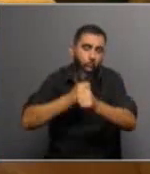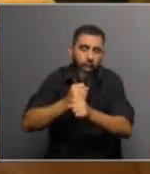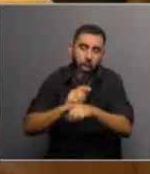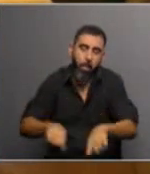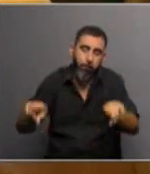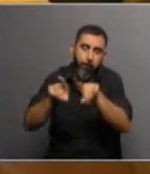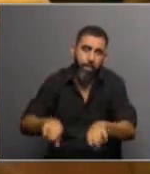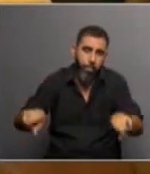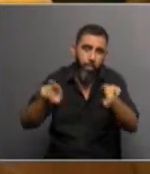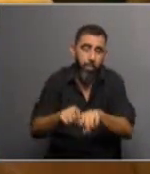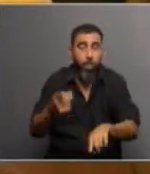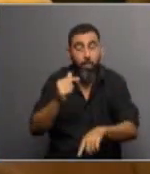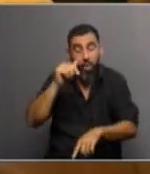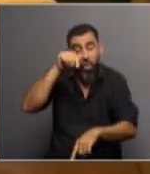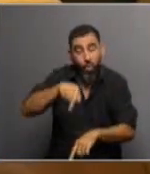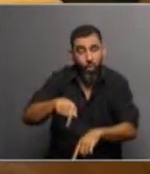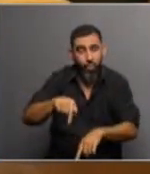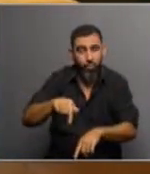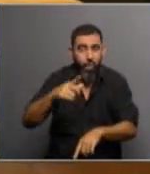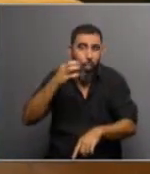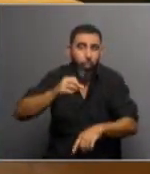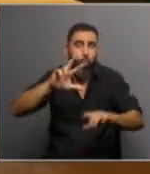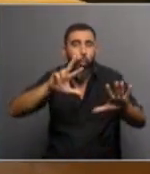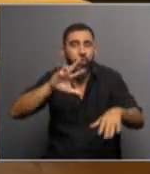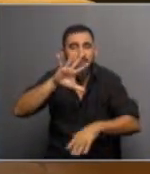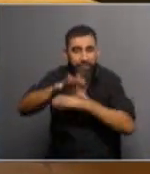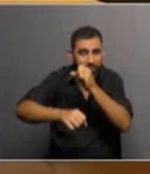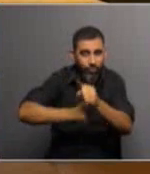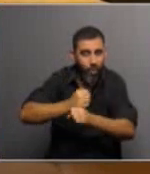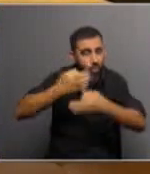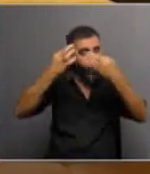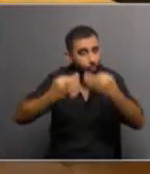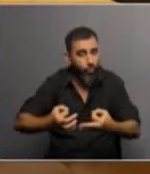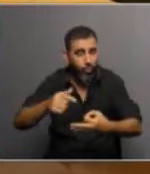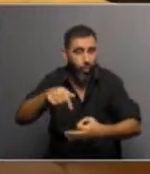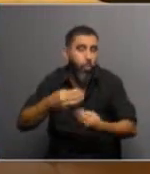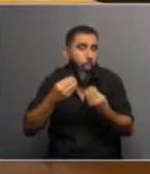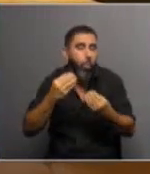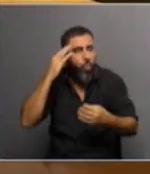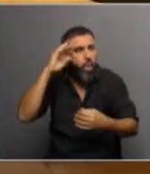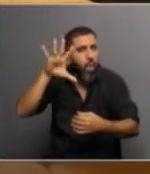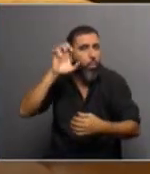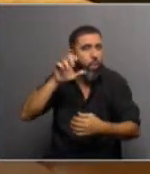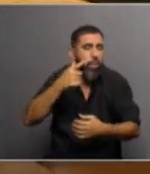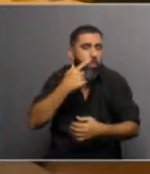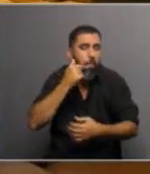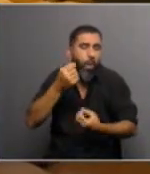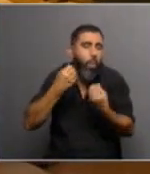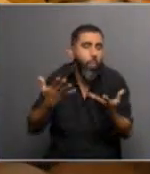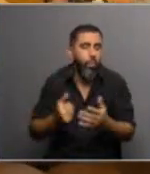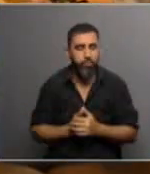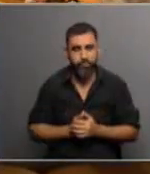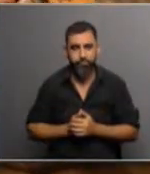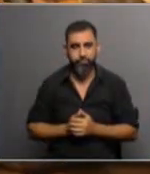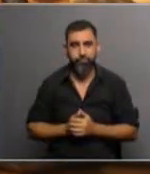enemigo pero oye no porque es el 85 número redondo pero como como se lo recuerda ustedes hoy